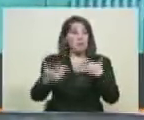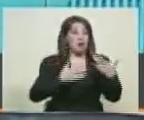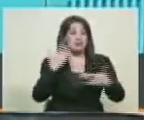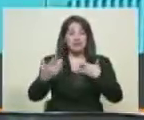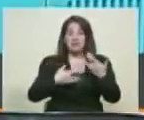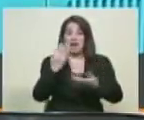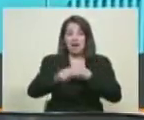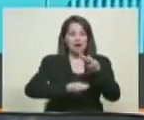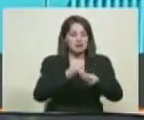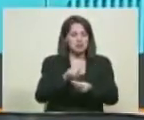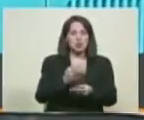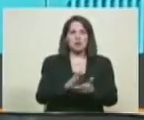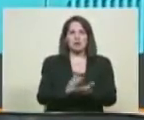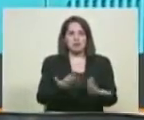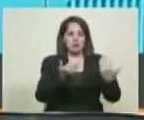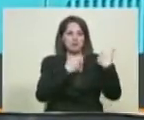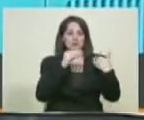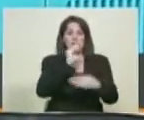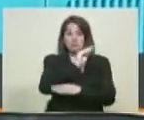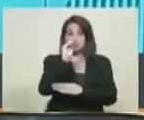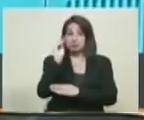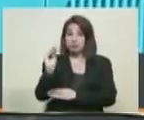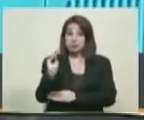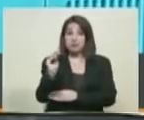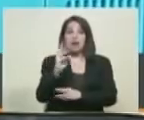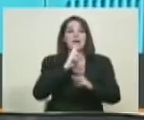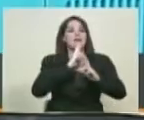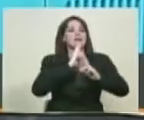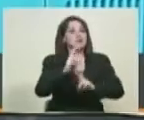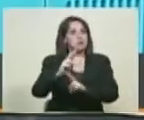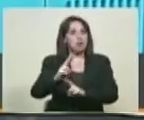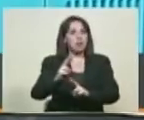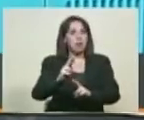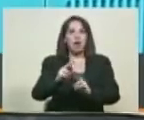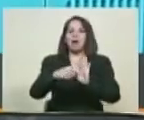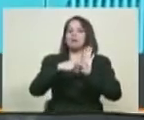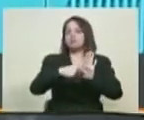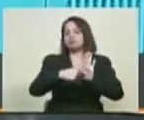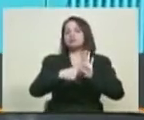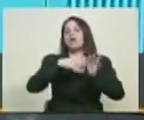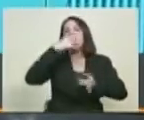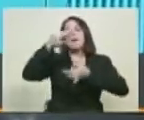acciones. Cuando tengamos los resultados en las manos, se las vamos a explicar a nuestro pueblo.